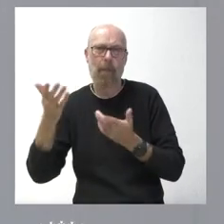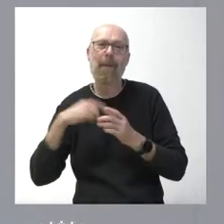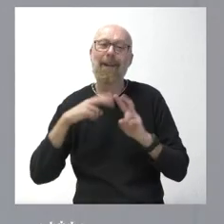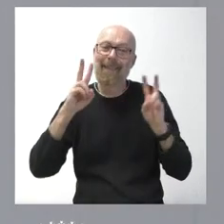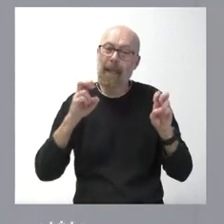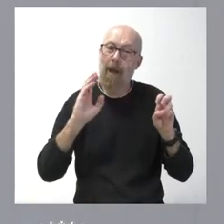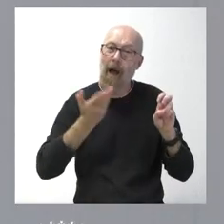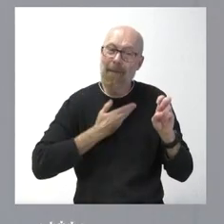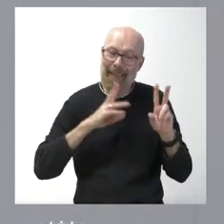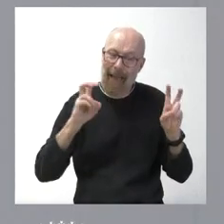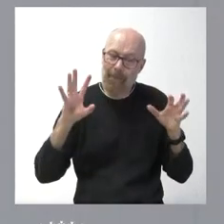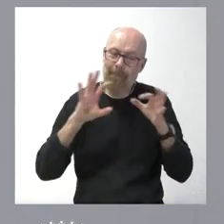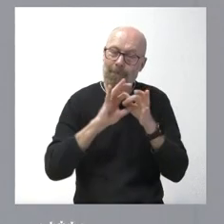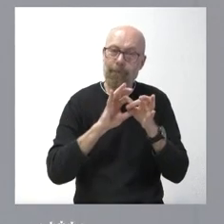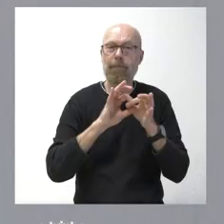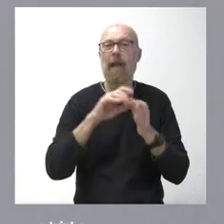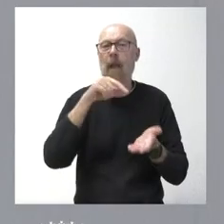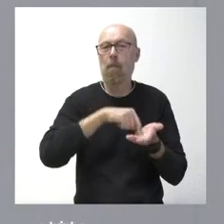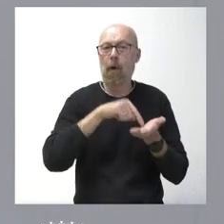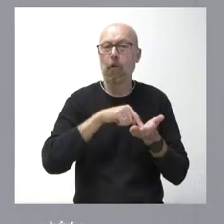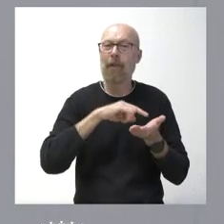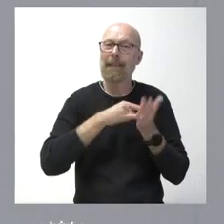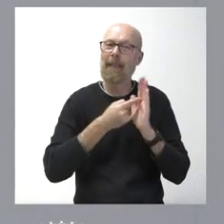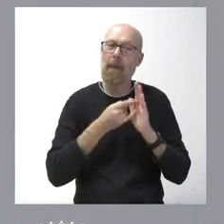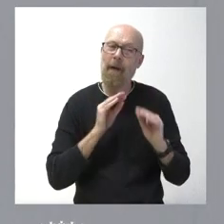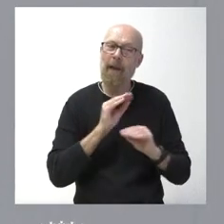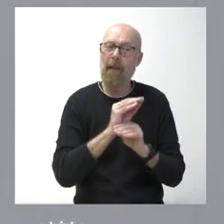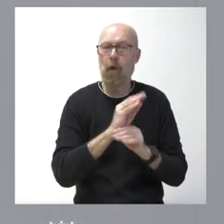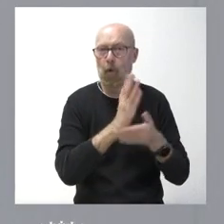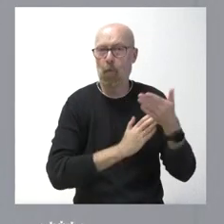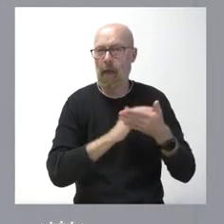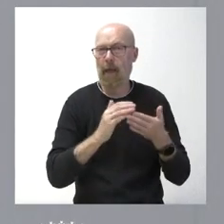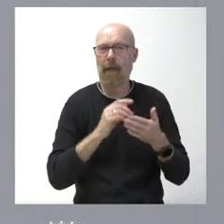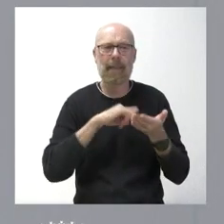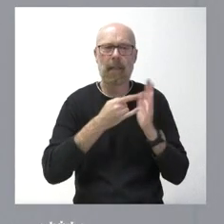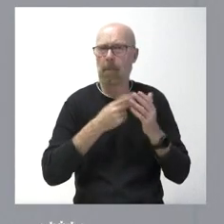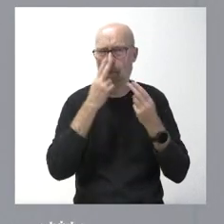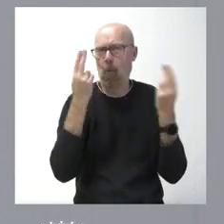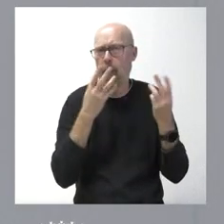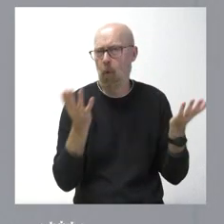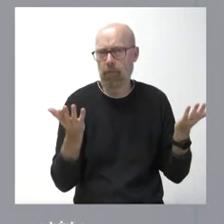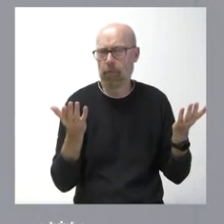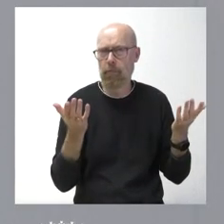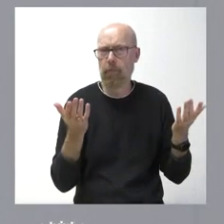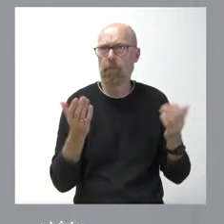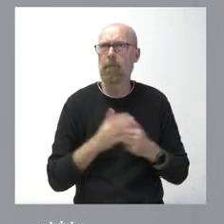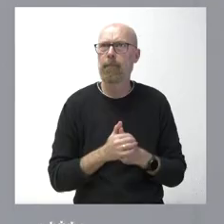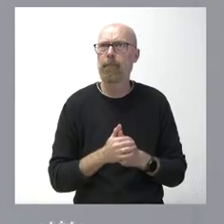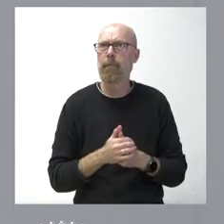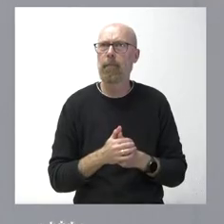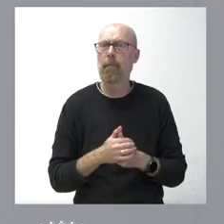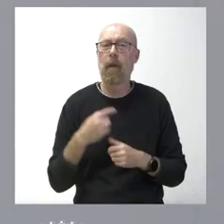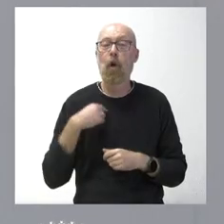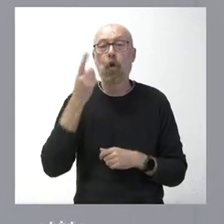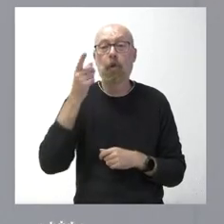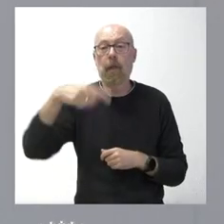de vista de los tributos y del sistema de financiación de las comunidades autónomas que además es público y que está en la lofca no sé si está en la cabeza de